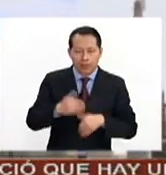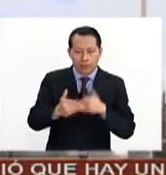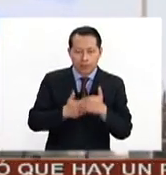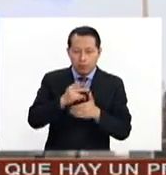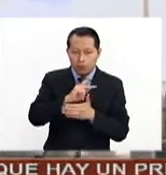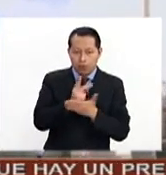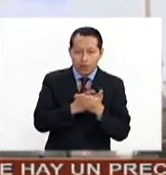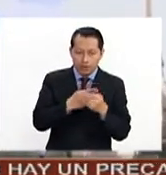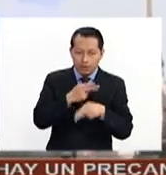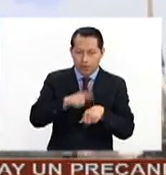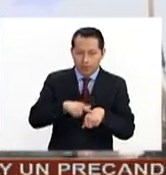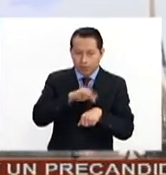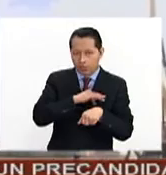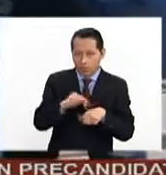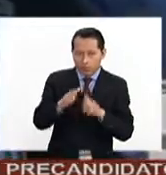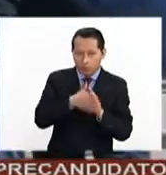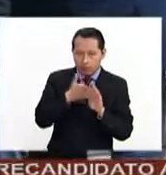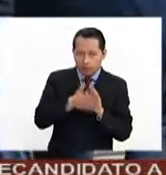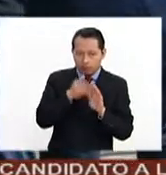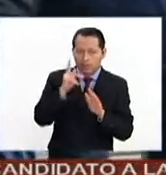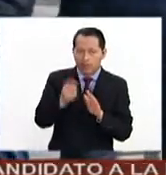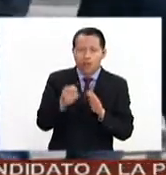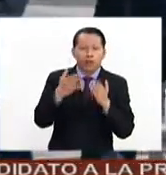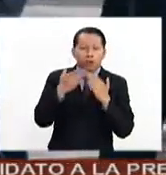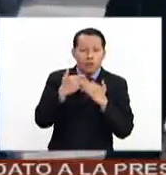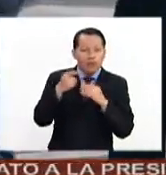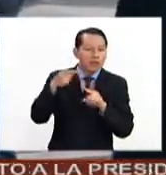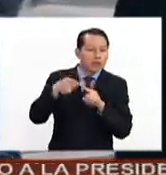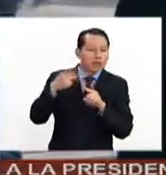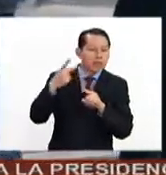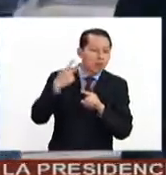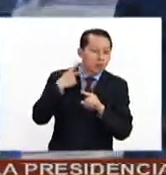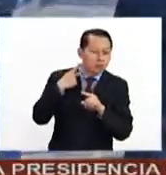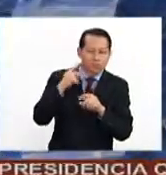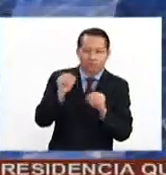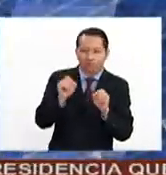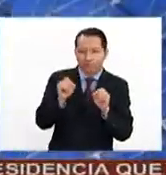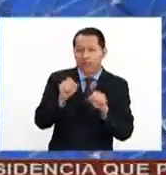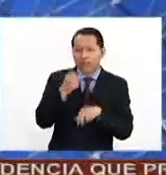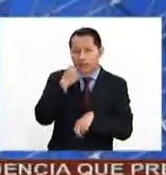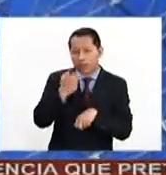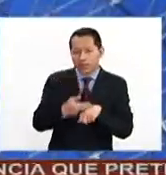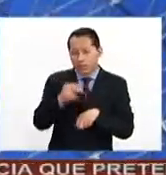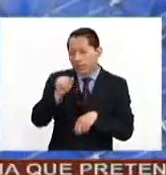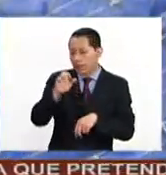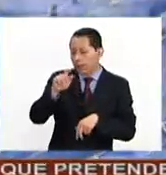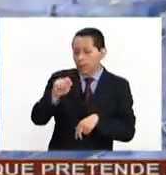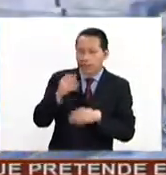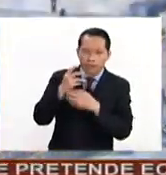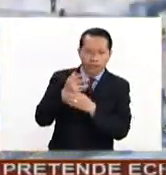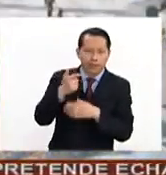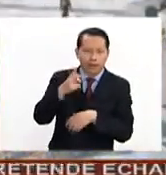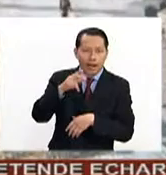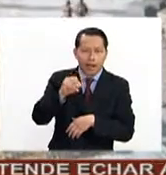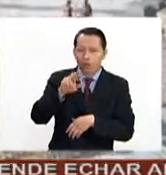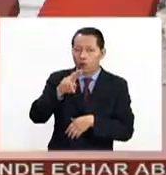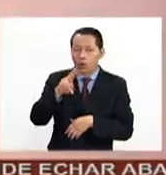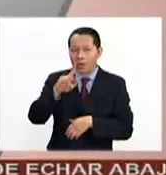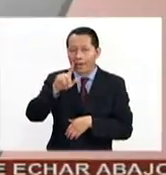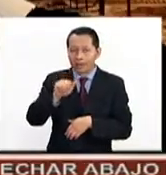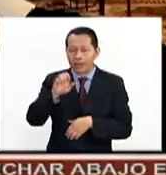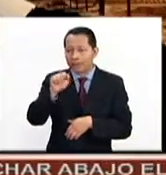del Programa Nacional de Infraestructura no tienen tintes políticos, afirma el secretario de Comunicaciones y Transportes, Gerardo Ruiz